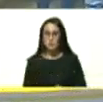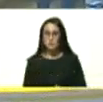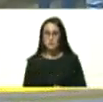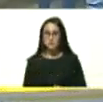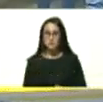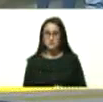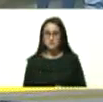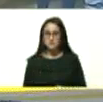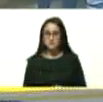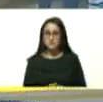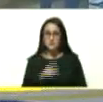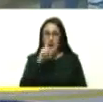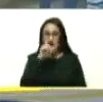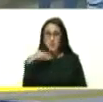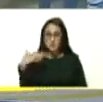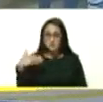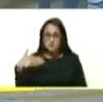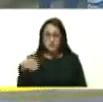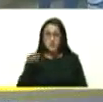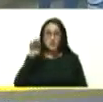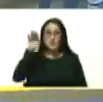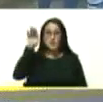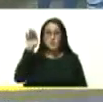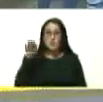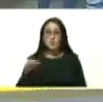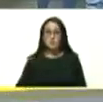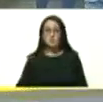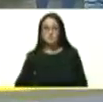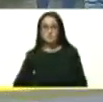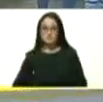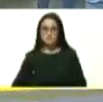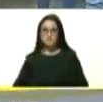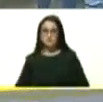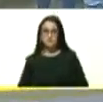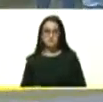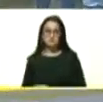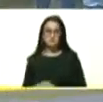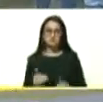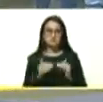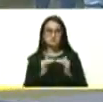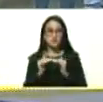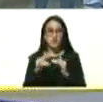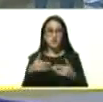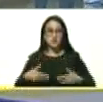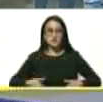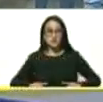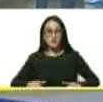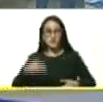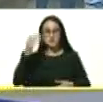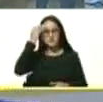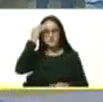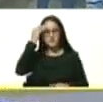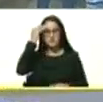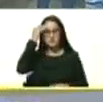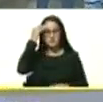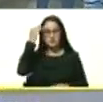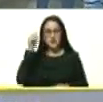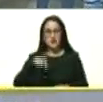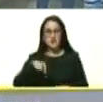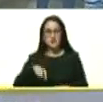los años que están por venir, el sostenimiento del esfuerzo, la